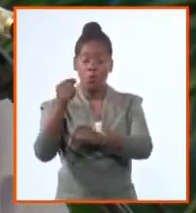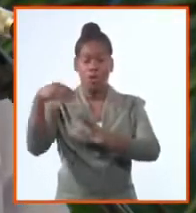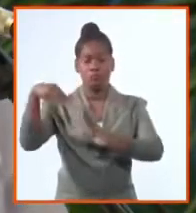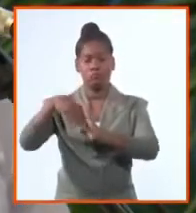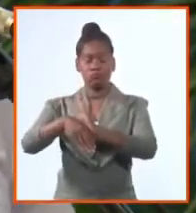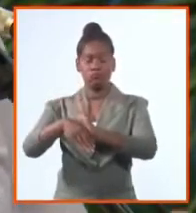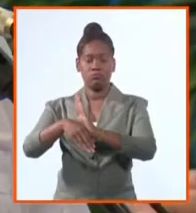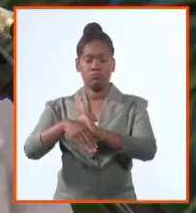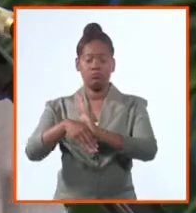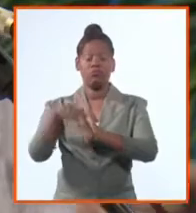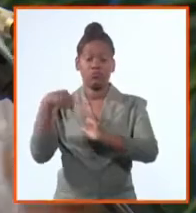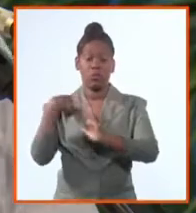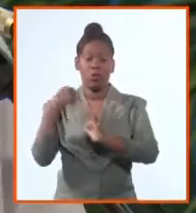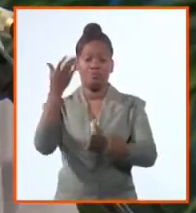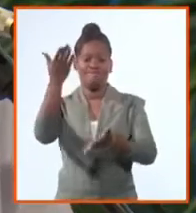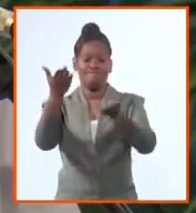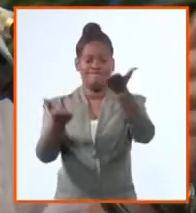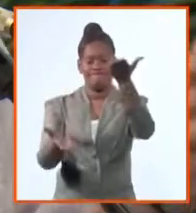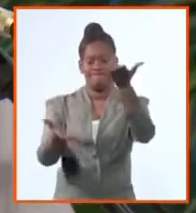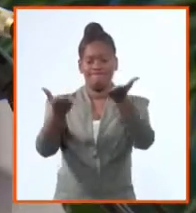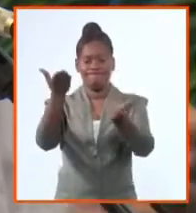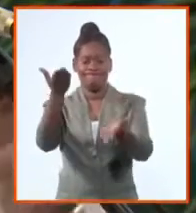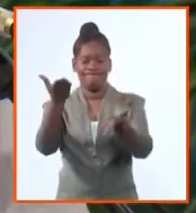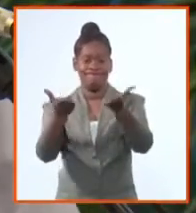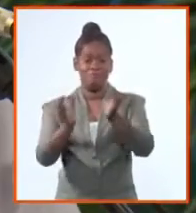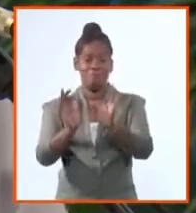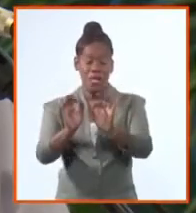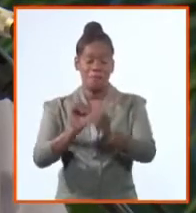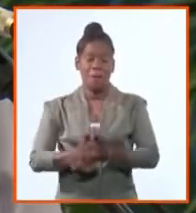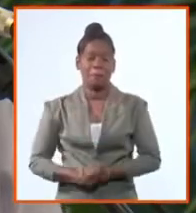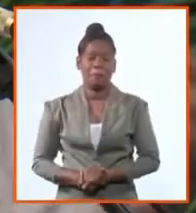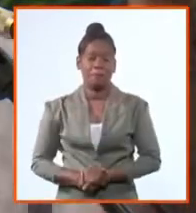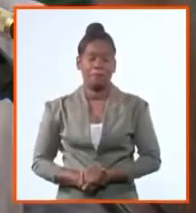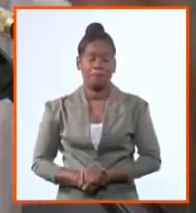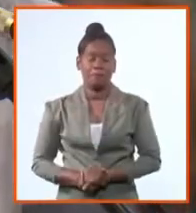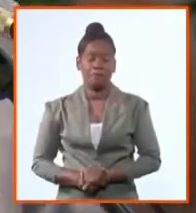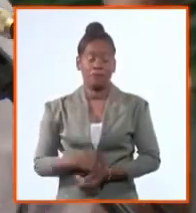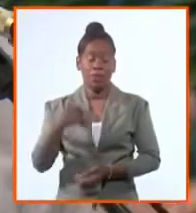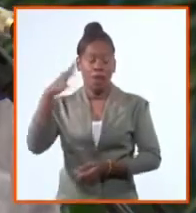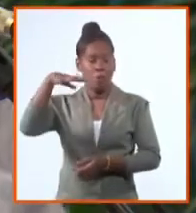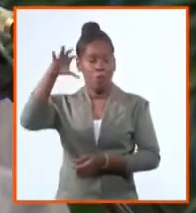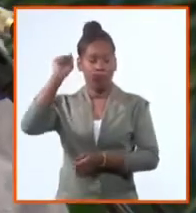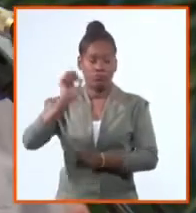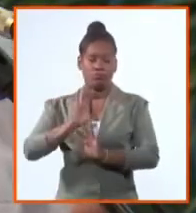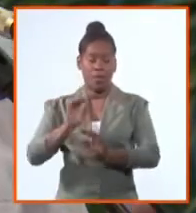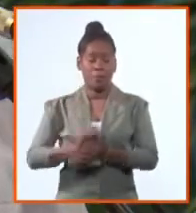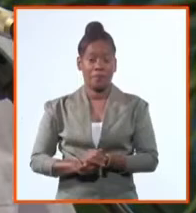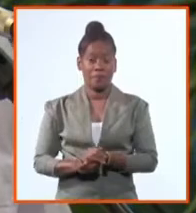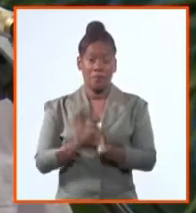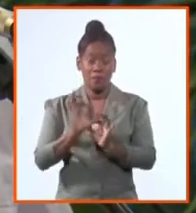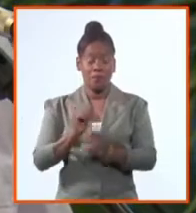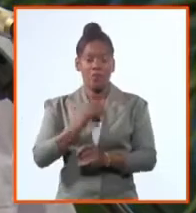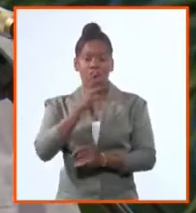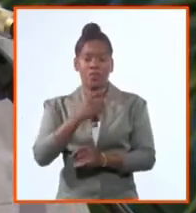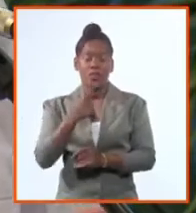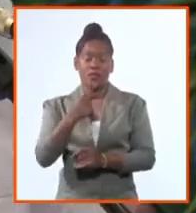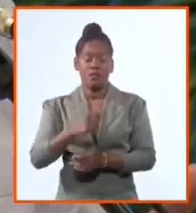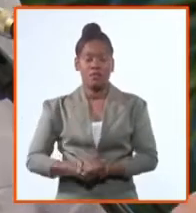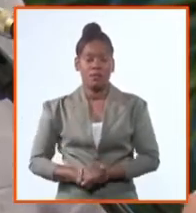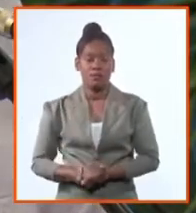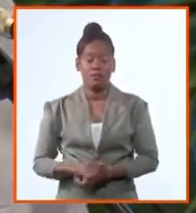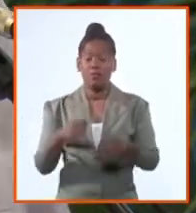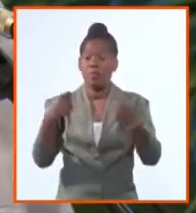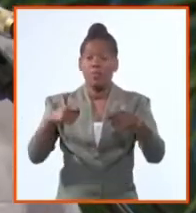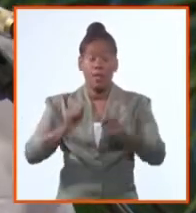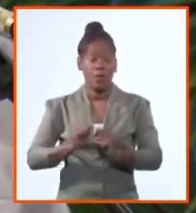decía que no hay economía sin política, ni política sin economía. Y eso hay que metérselo en la cabeza. Usted no puede hablar